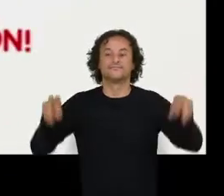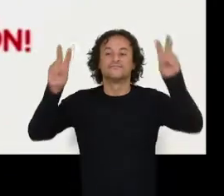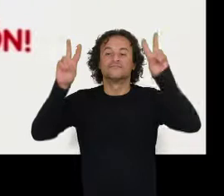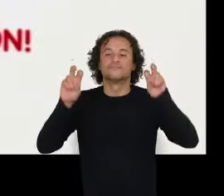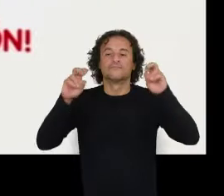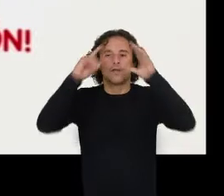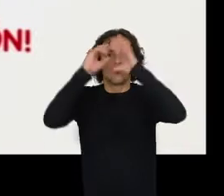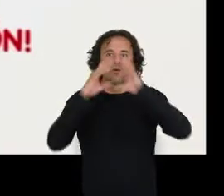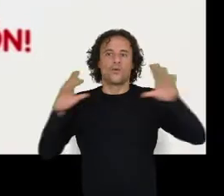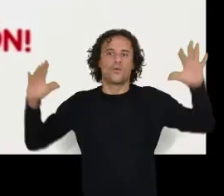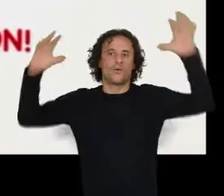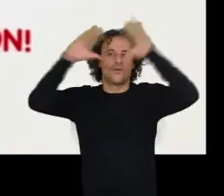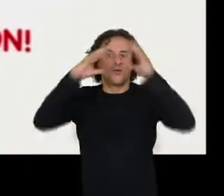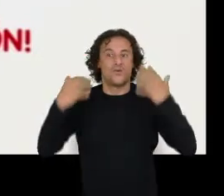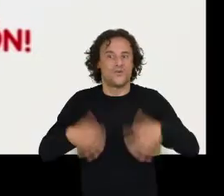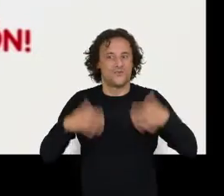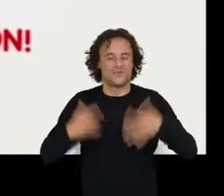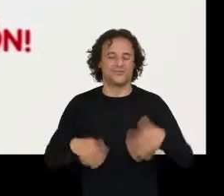¡Qué imaginación!